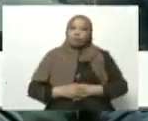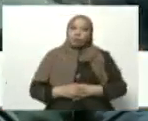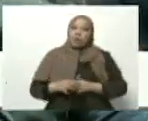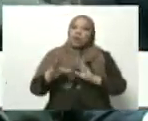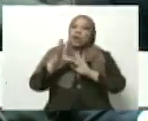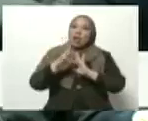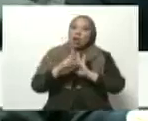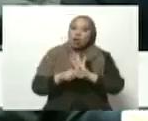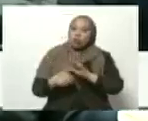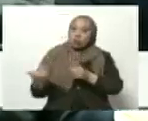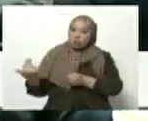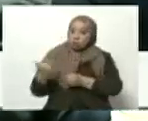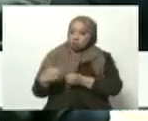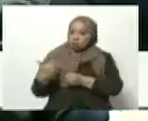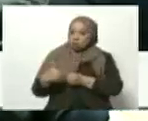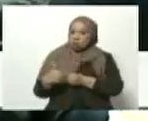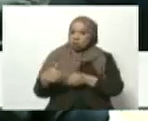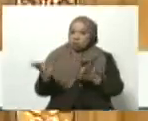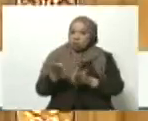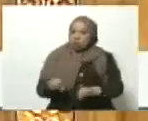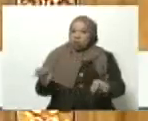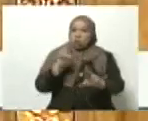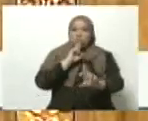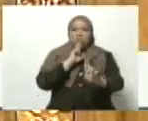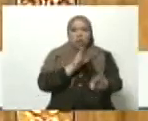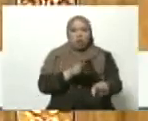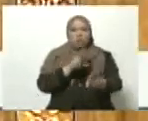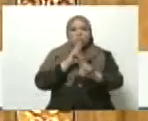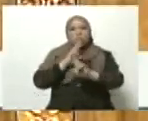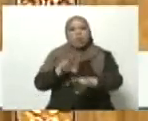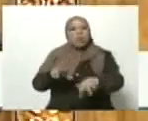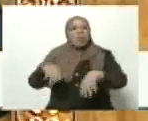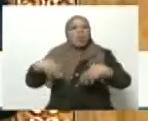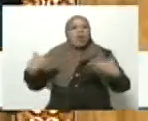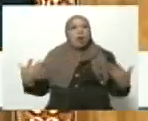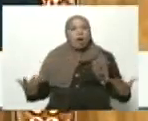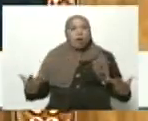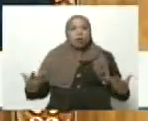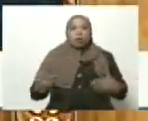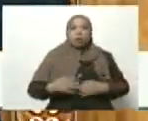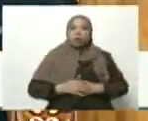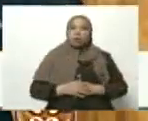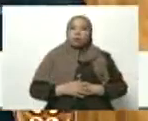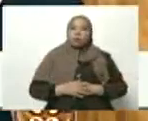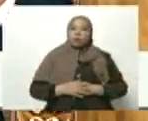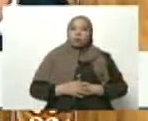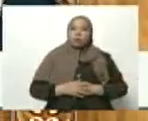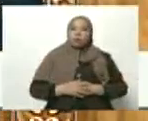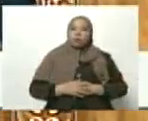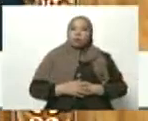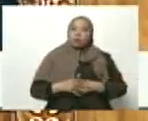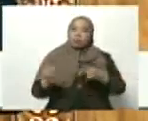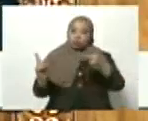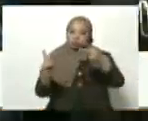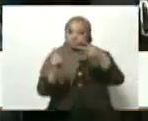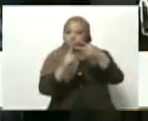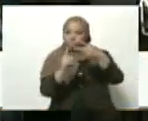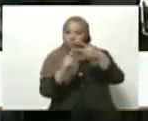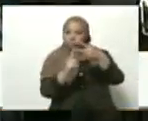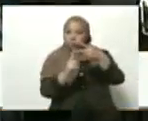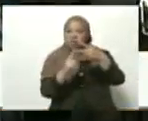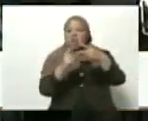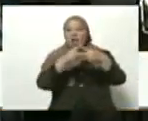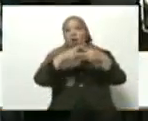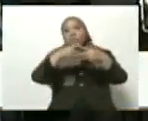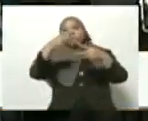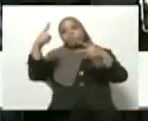¿qué hacemos con ese petróleo luego? Todas esas respuestas no estaban respondidas. Y por eso pasaron una segunda fase que seguían pensando, no después